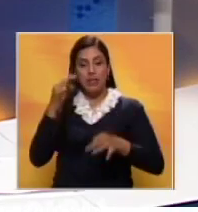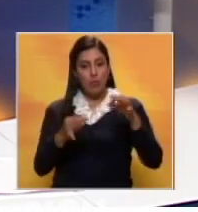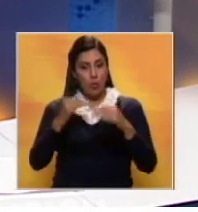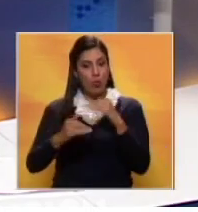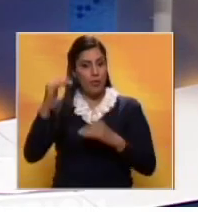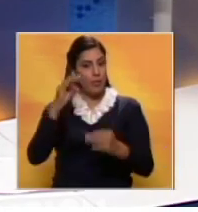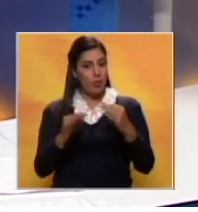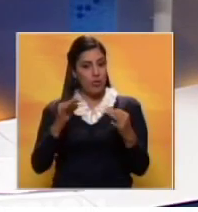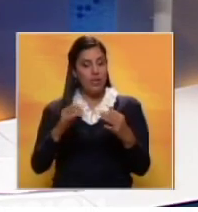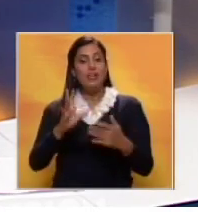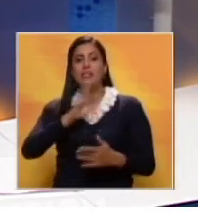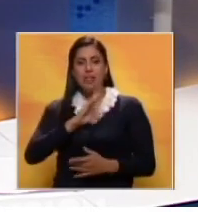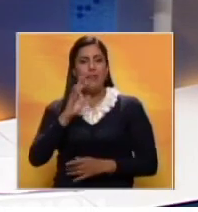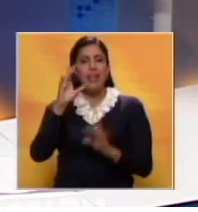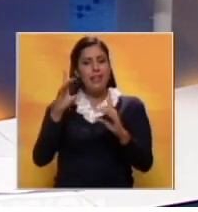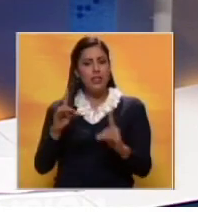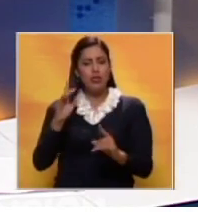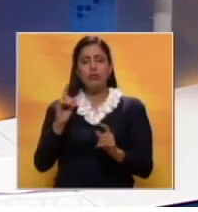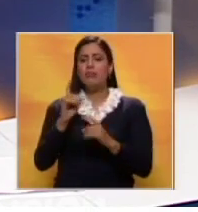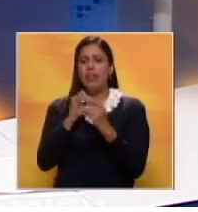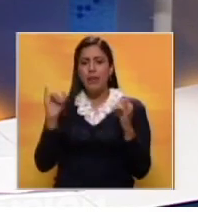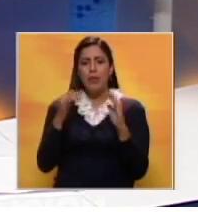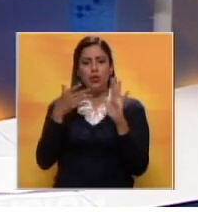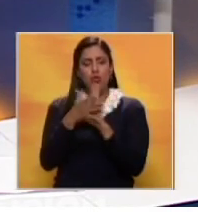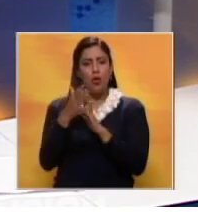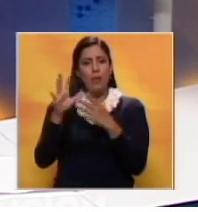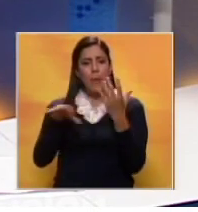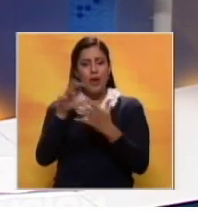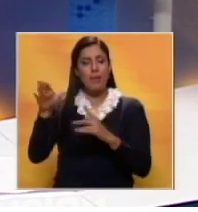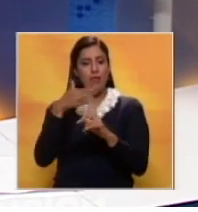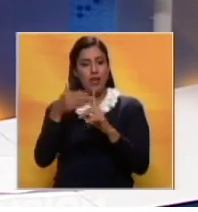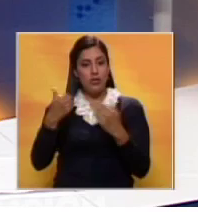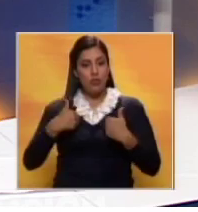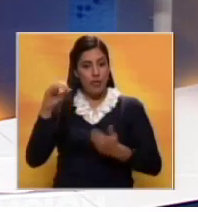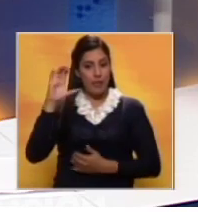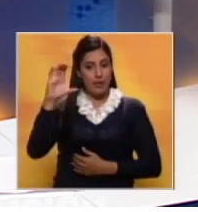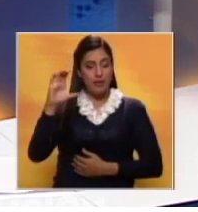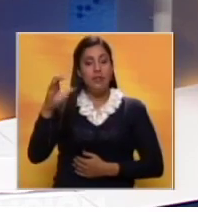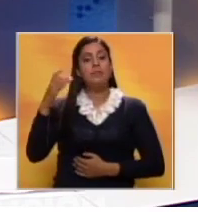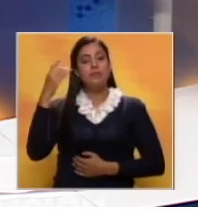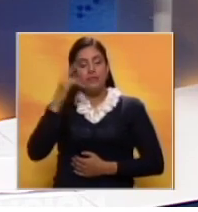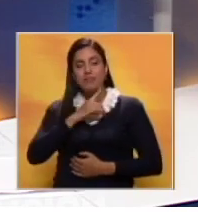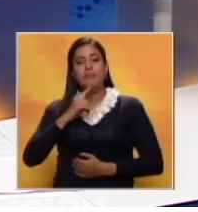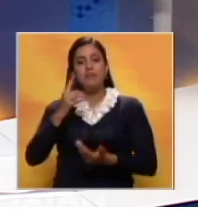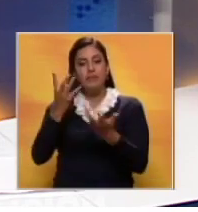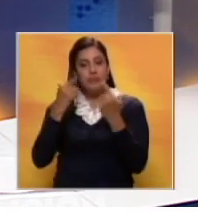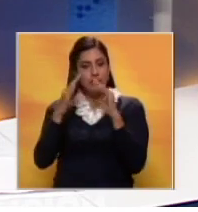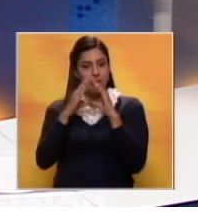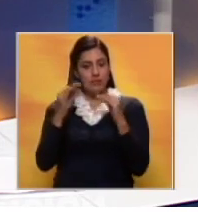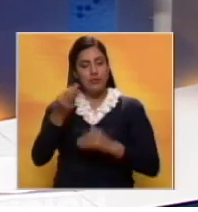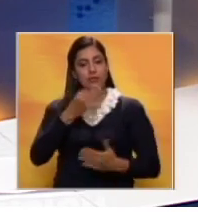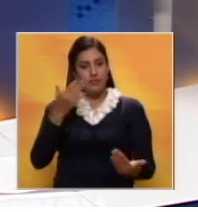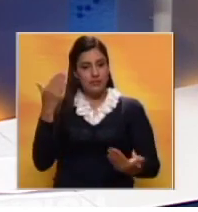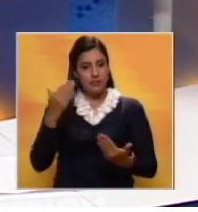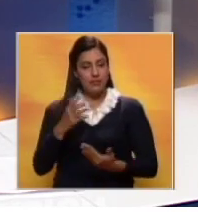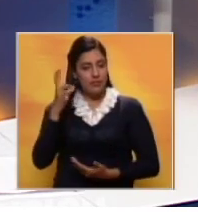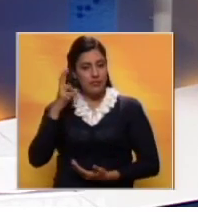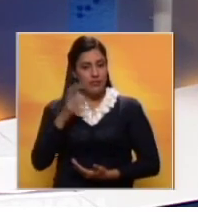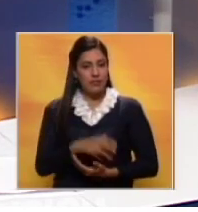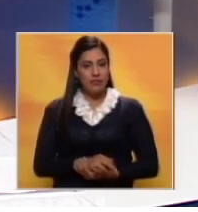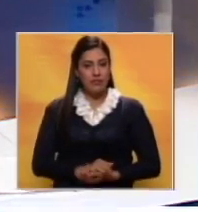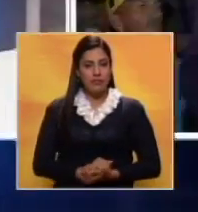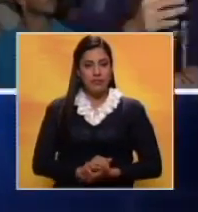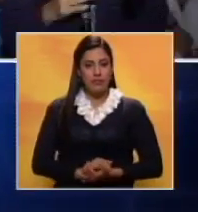Tribunal Supremo de Justicia es una decisión autónoma ante el clima de violencia que hay en el país. Diana Vázquez nos trae los detalles. Adelante, Diana, te